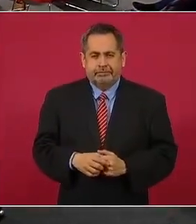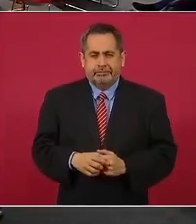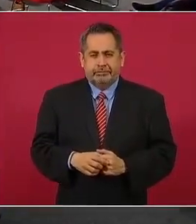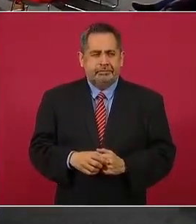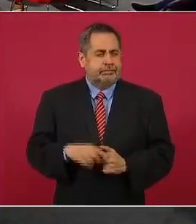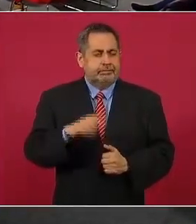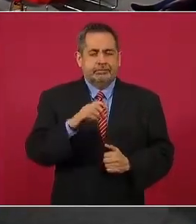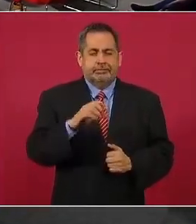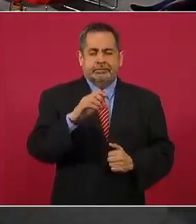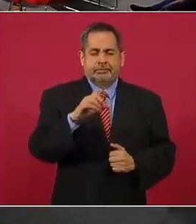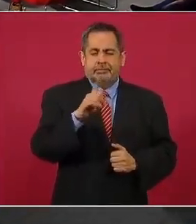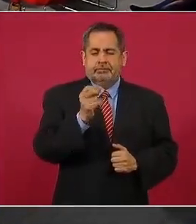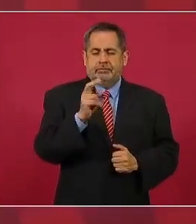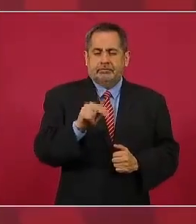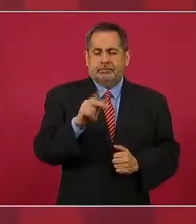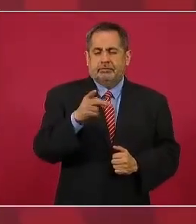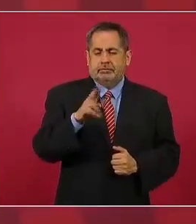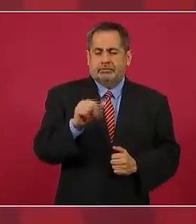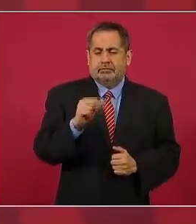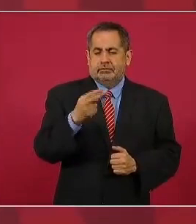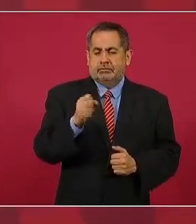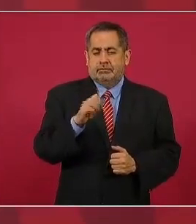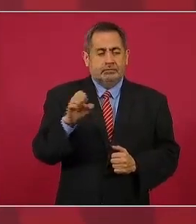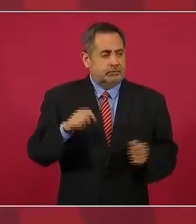León Krause.